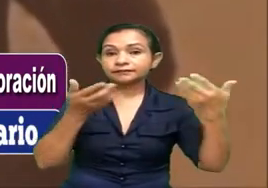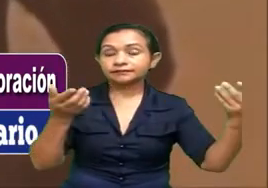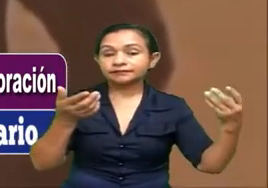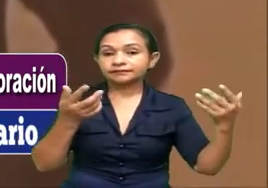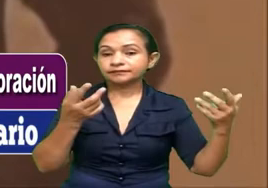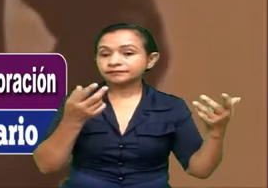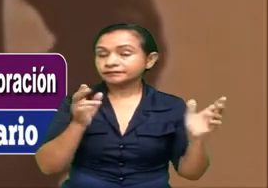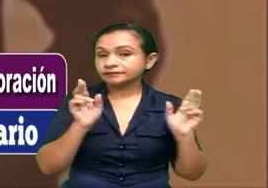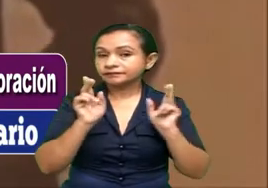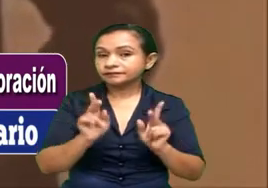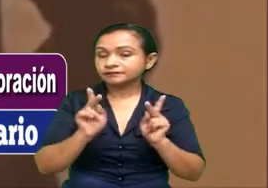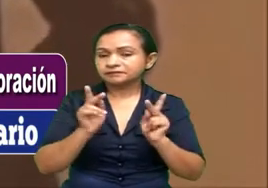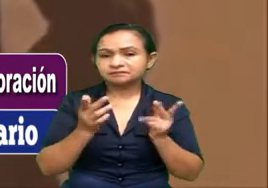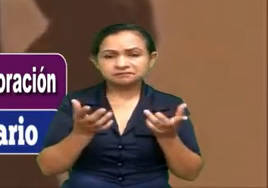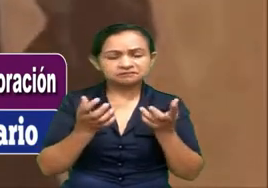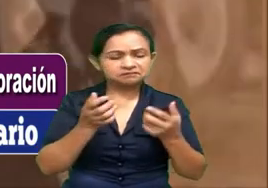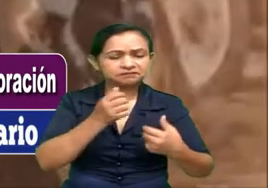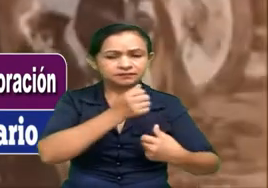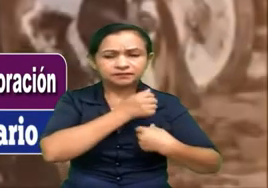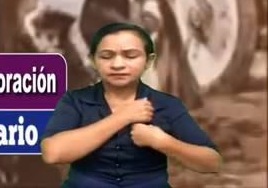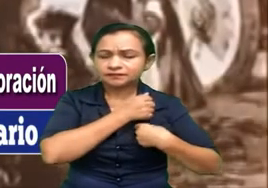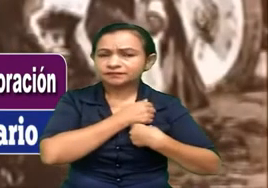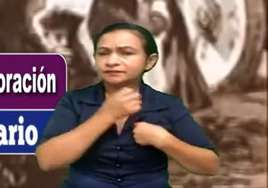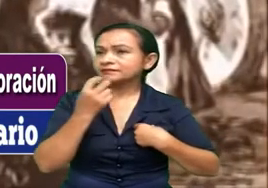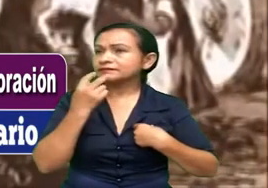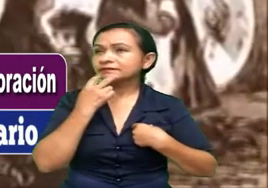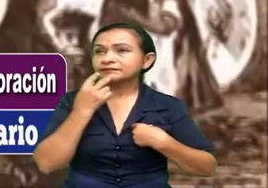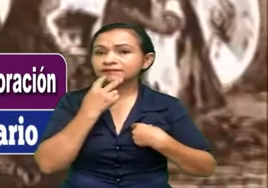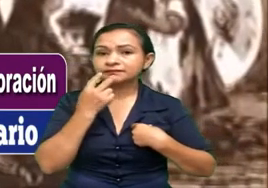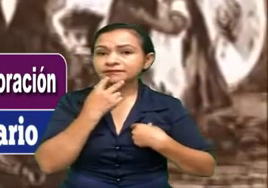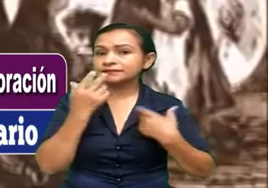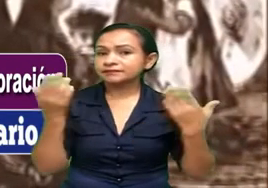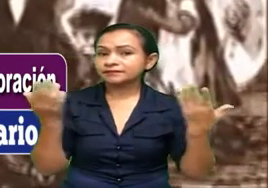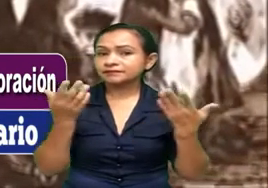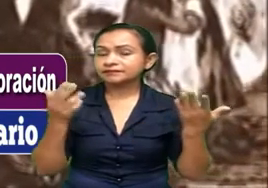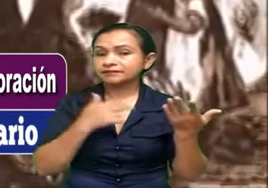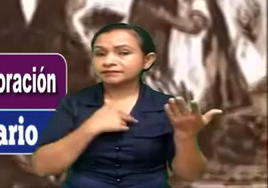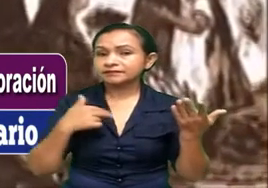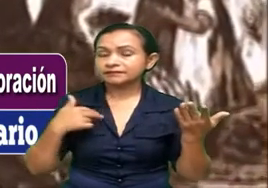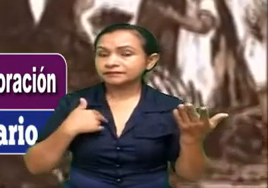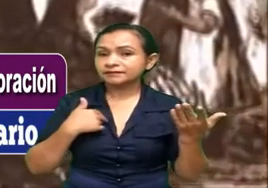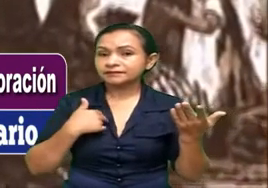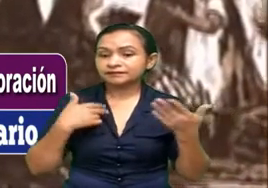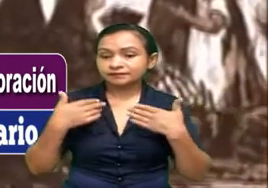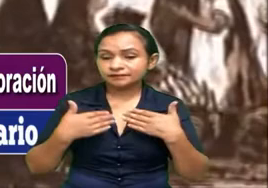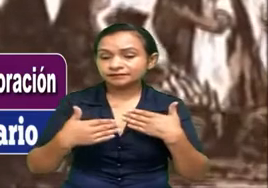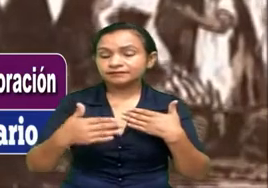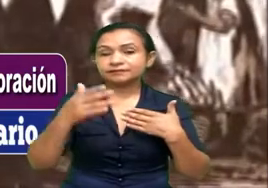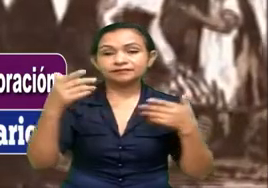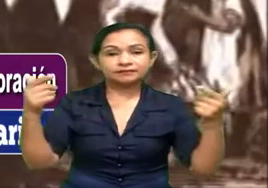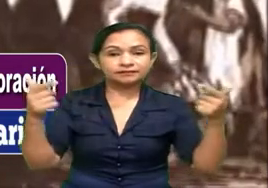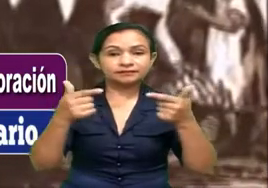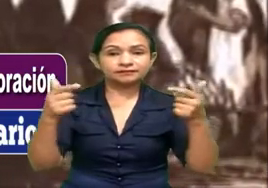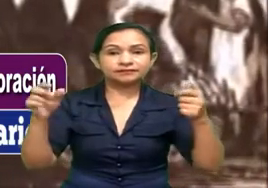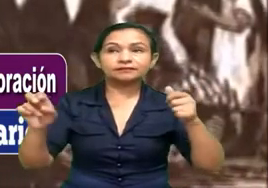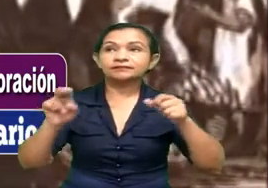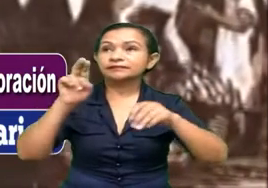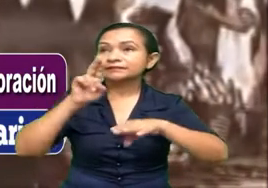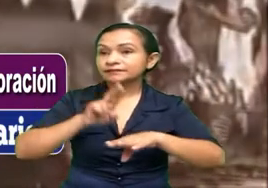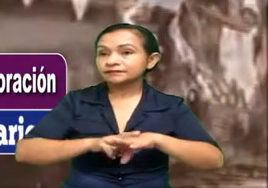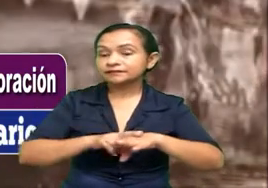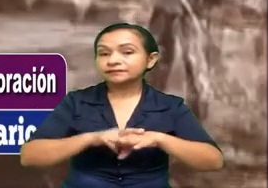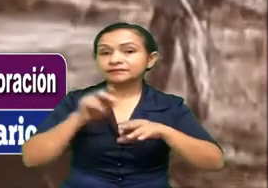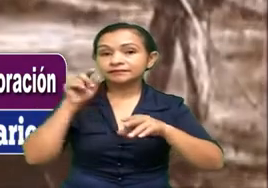tiene interés militar ni nada, cómo actuaban durante la guerra nacional. Claro. Y en